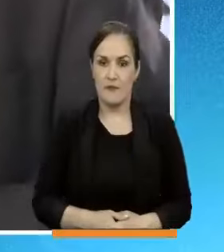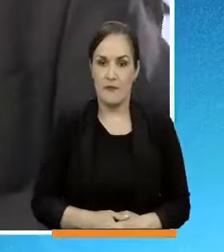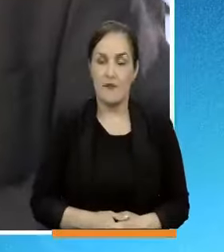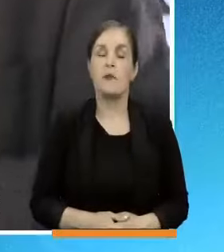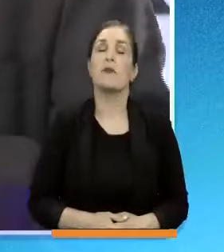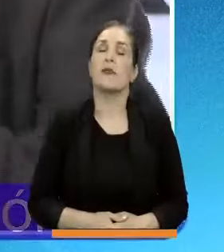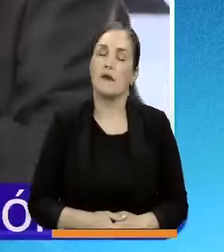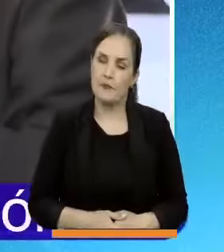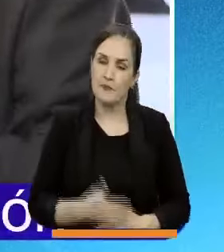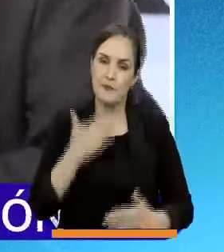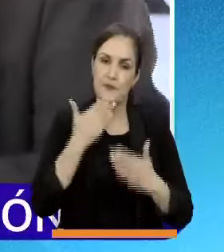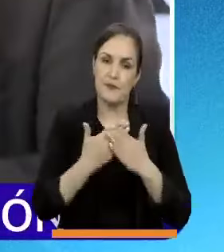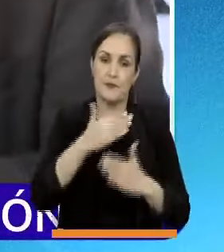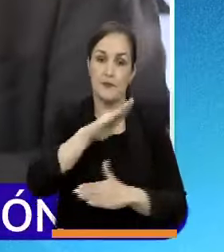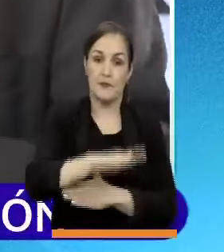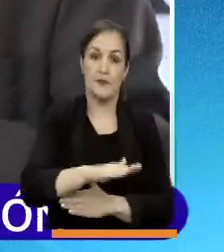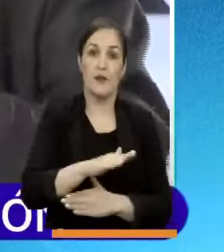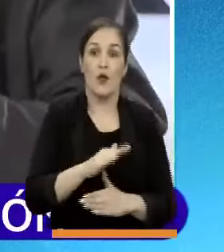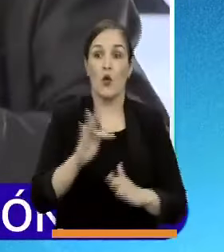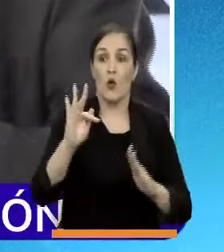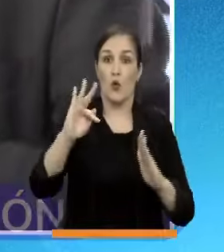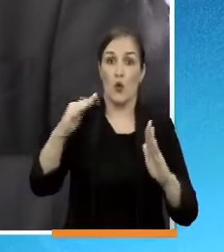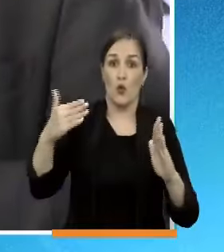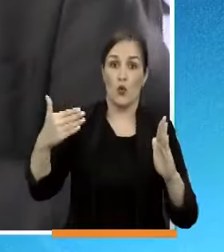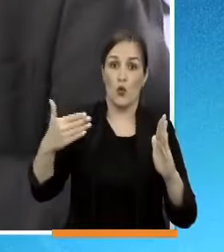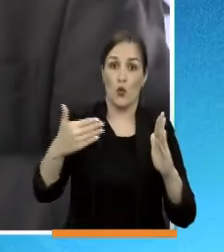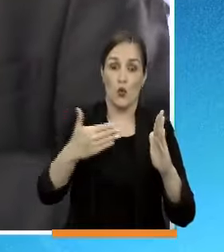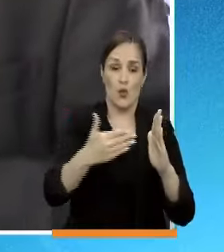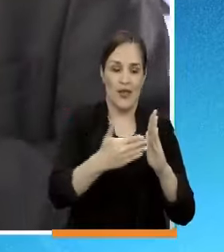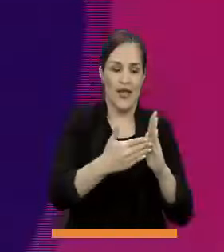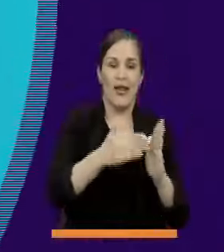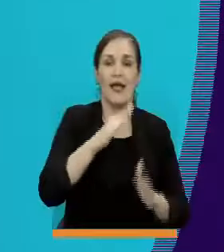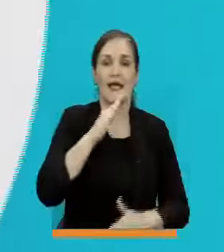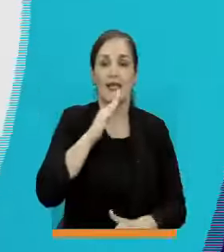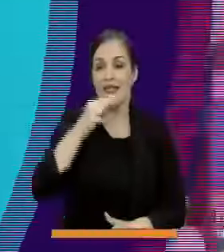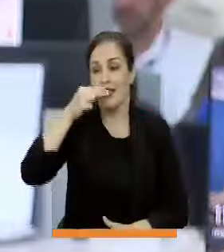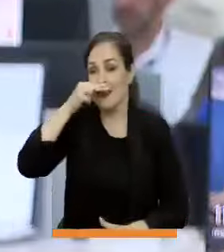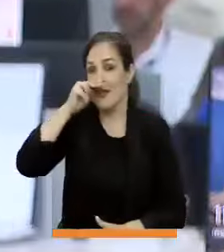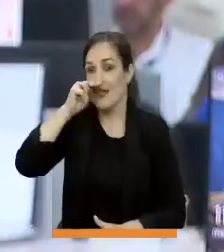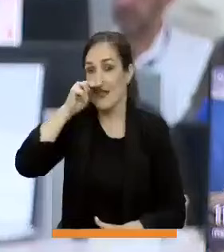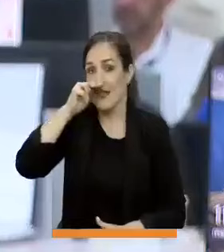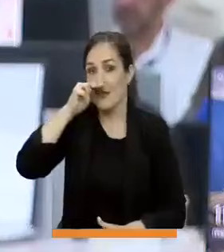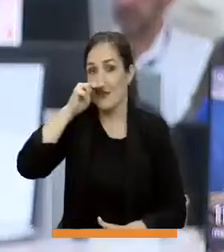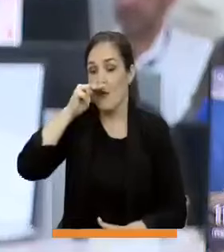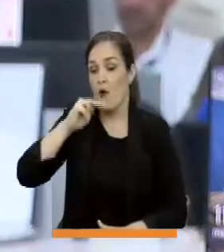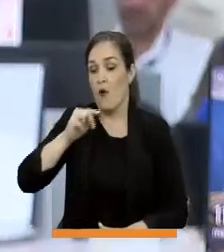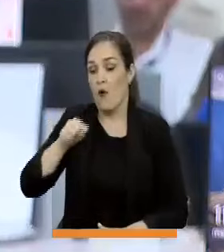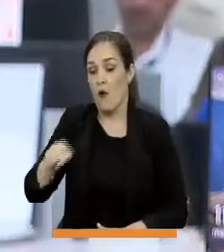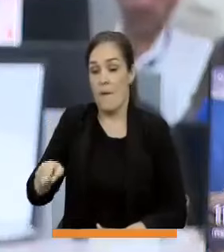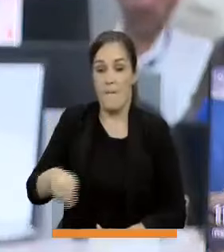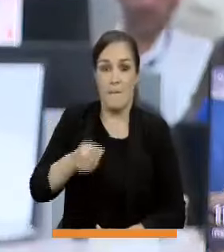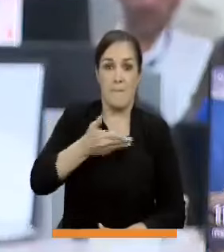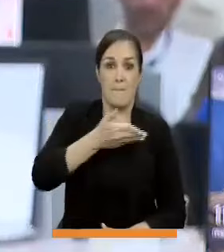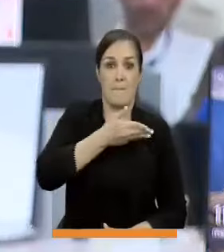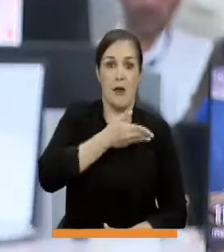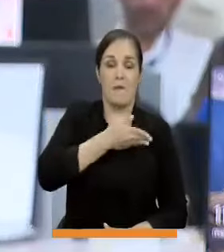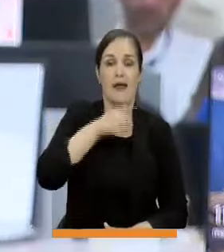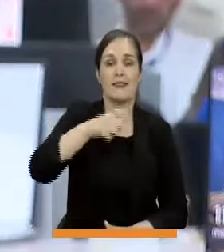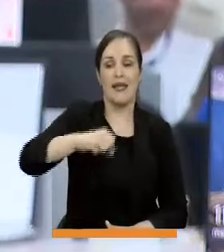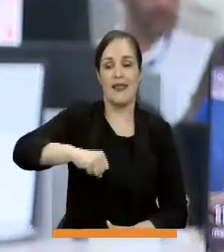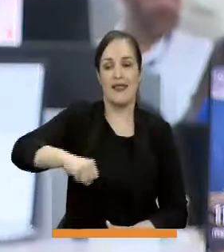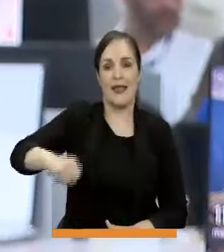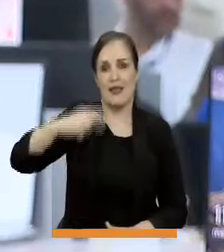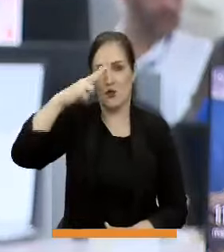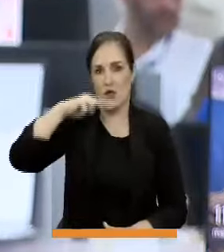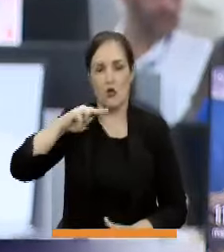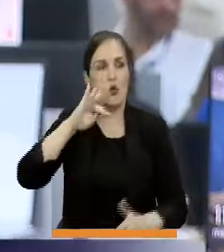Buenas tardes. Al fallar una acción de tutela interpuesta por la mamá de un niño que buscaba garantizar los derechos fundamentales del menor, la